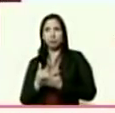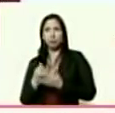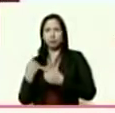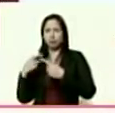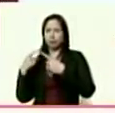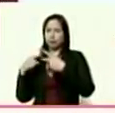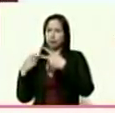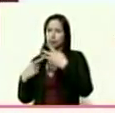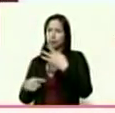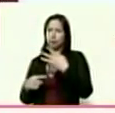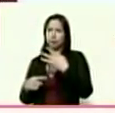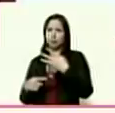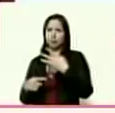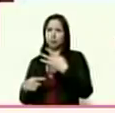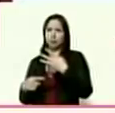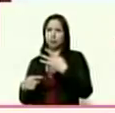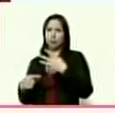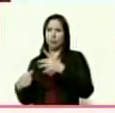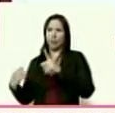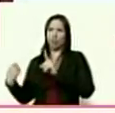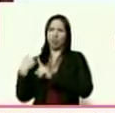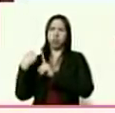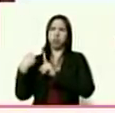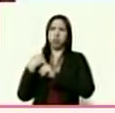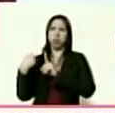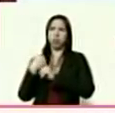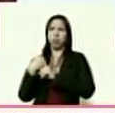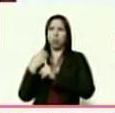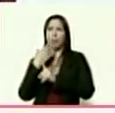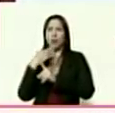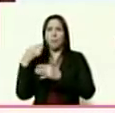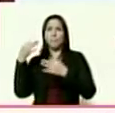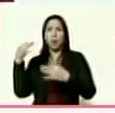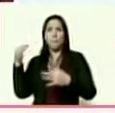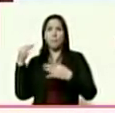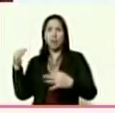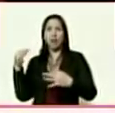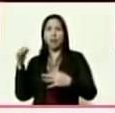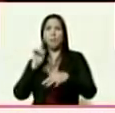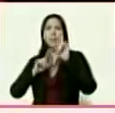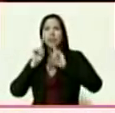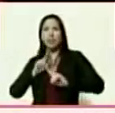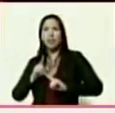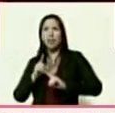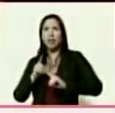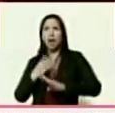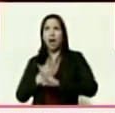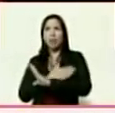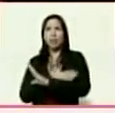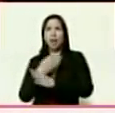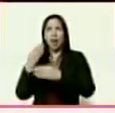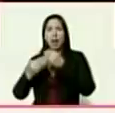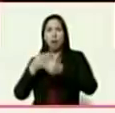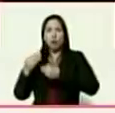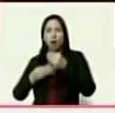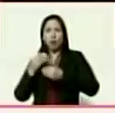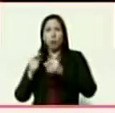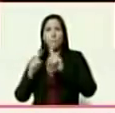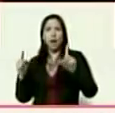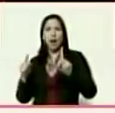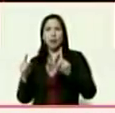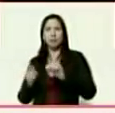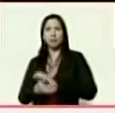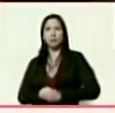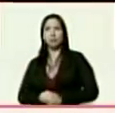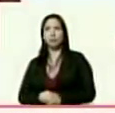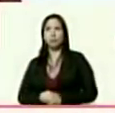varios nos han amenazado con el expediente de la mentira previamente elaborado, ¿no? ¿Para qué? Para que